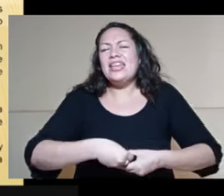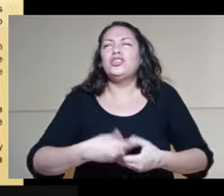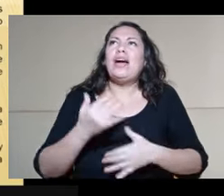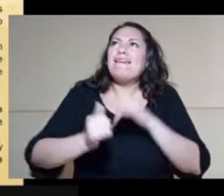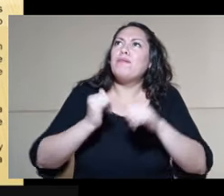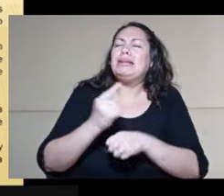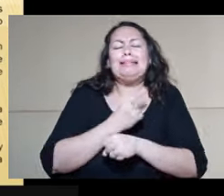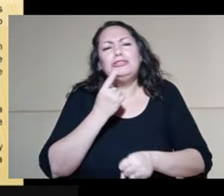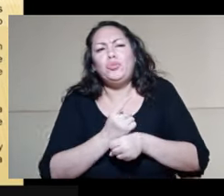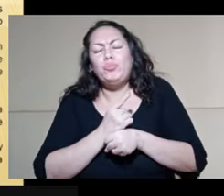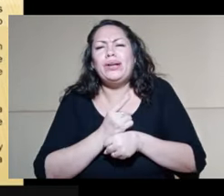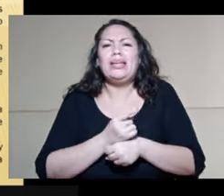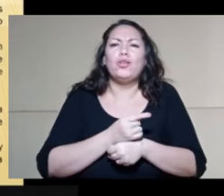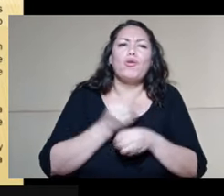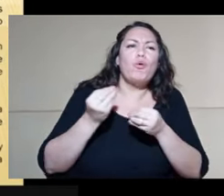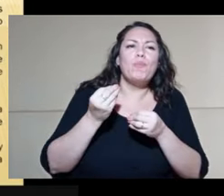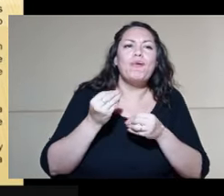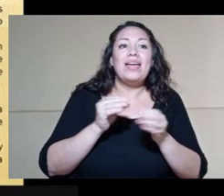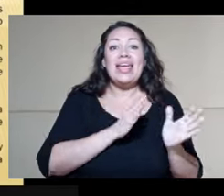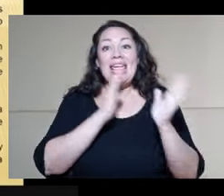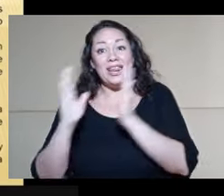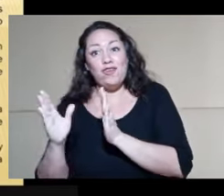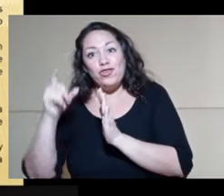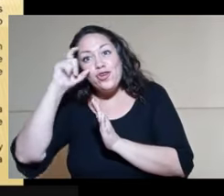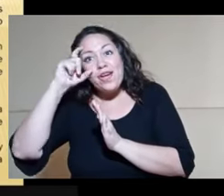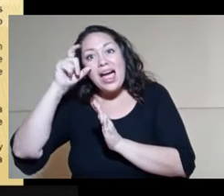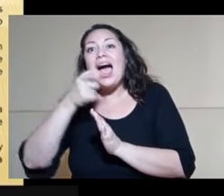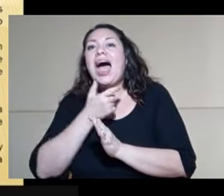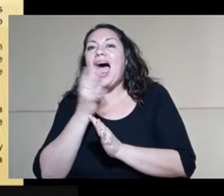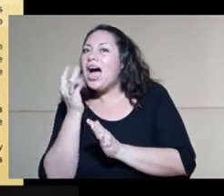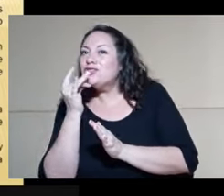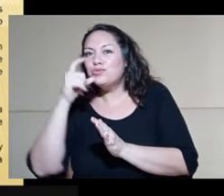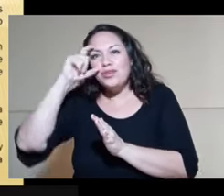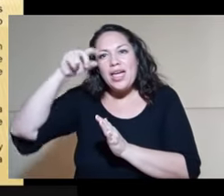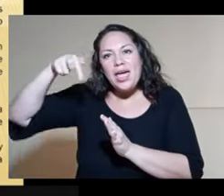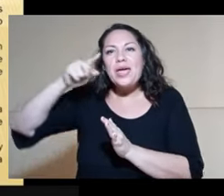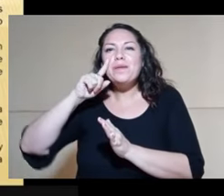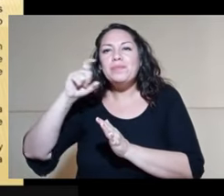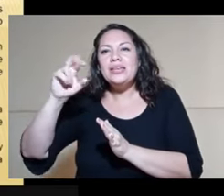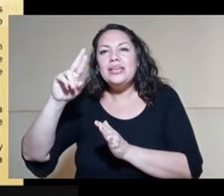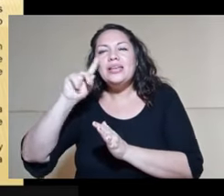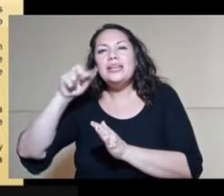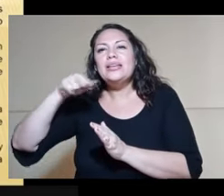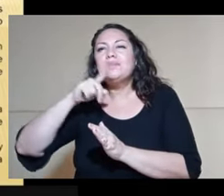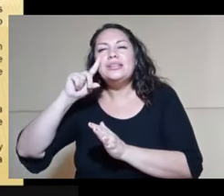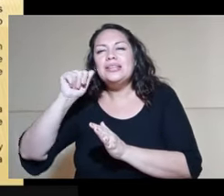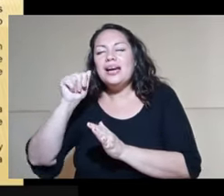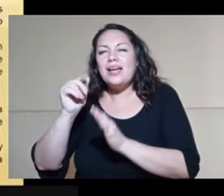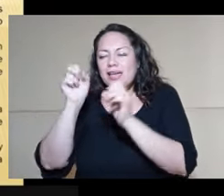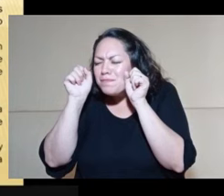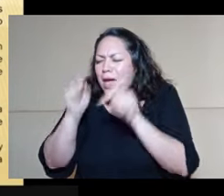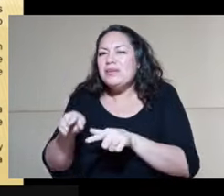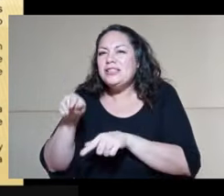localizar con clara precisión el lugar, ni discriminarlo. En cambio, en la epicrítica sí es la sensibilidad táctil fina,